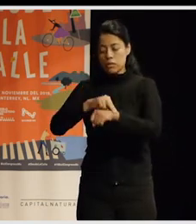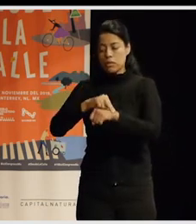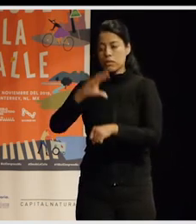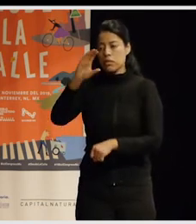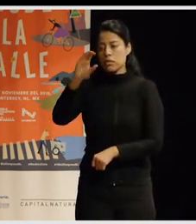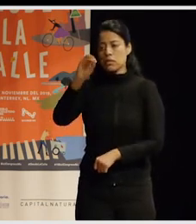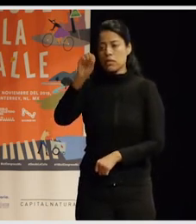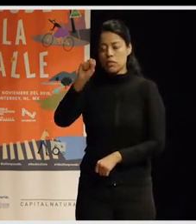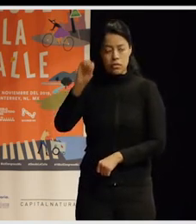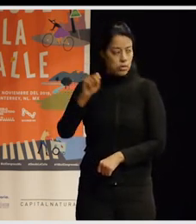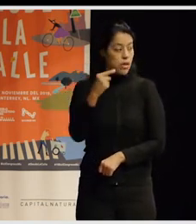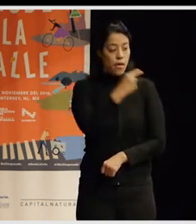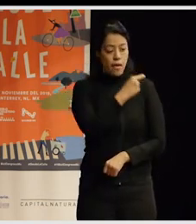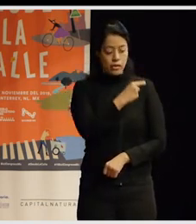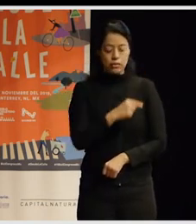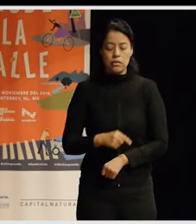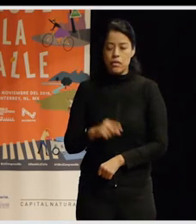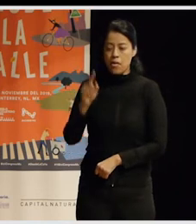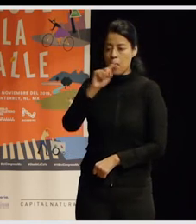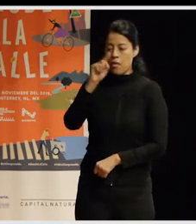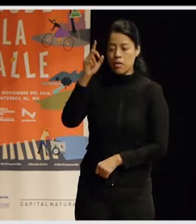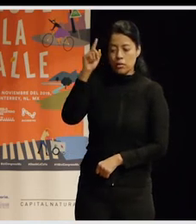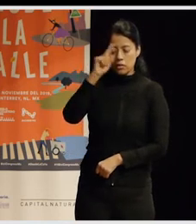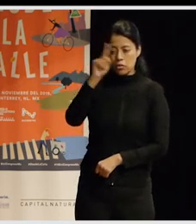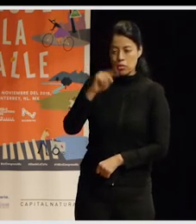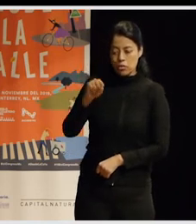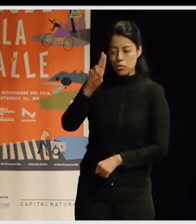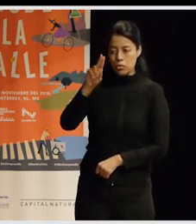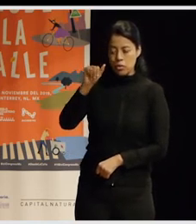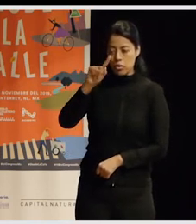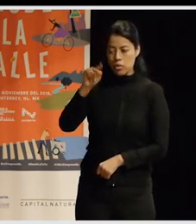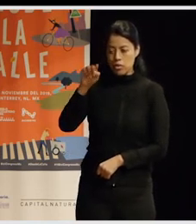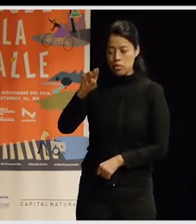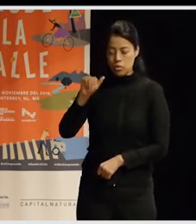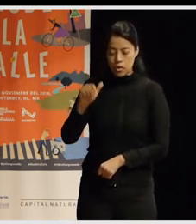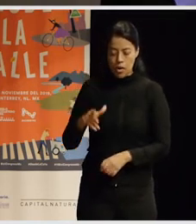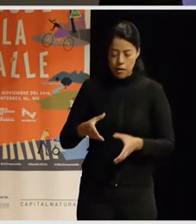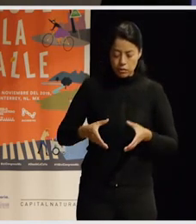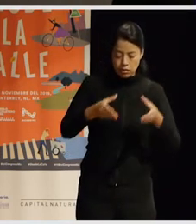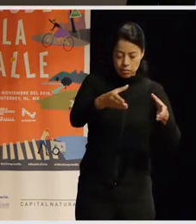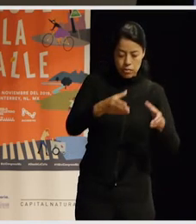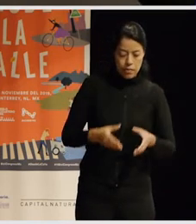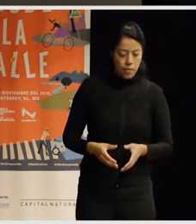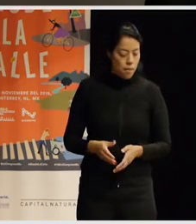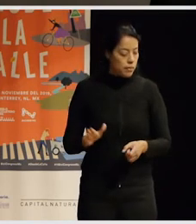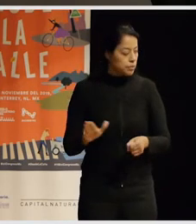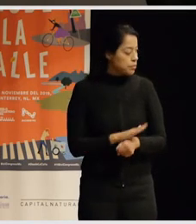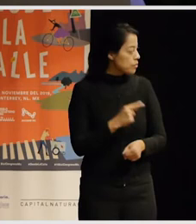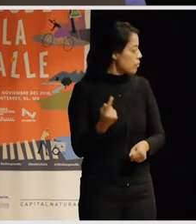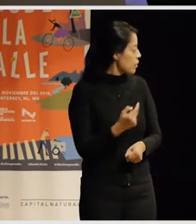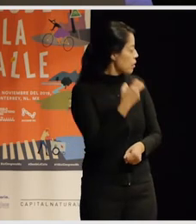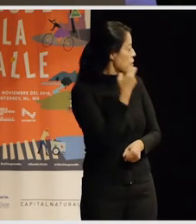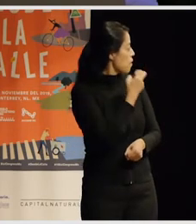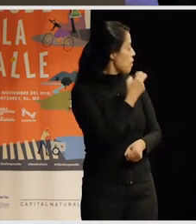aramberri entre su agua y doctor coss las dos intersecciones y ese espacio de cuadra porque este espacio